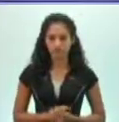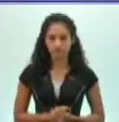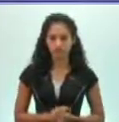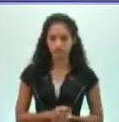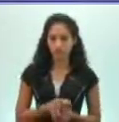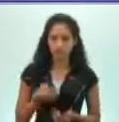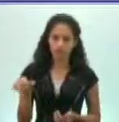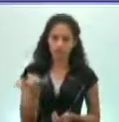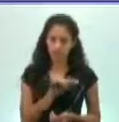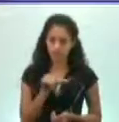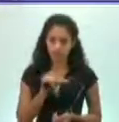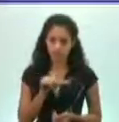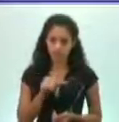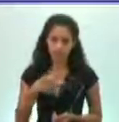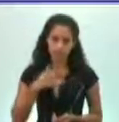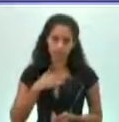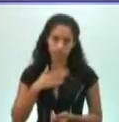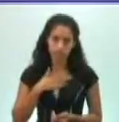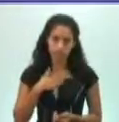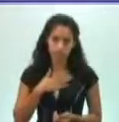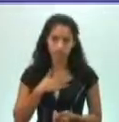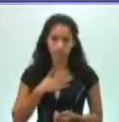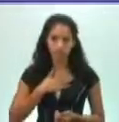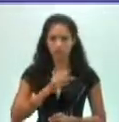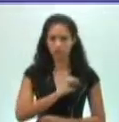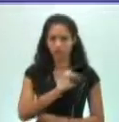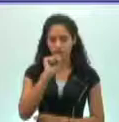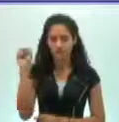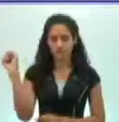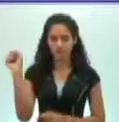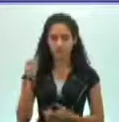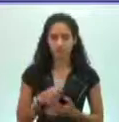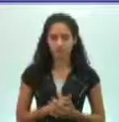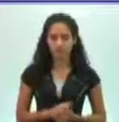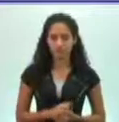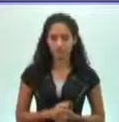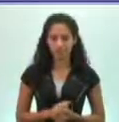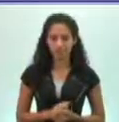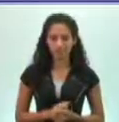También, no es por presumir, pero fui la heroína.